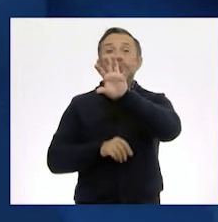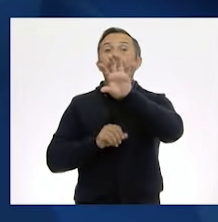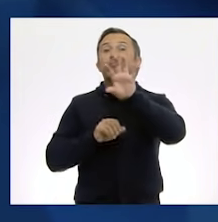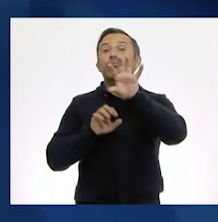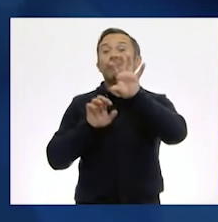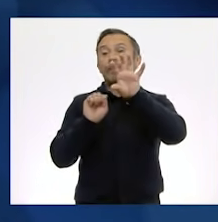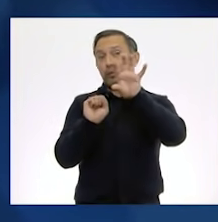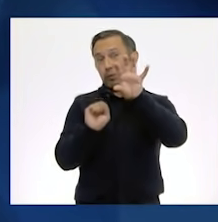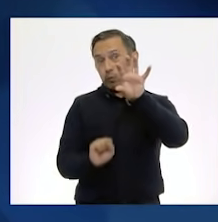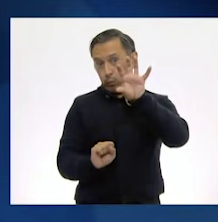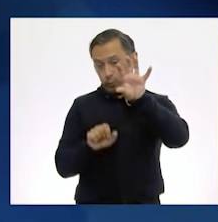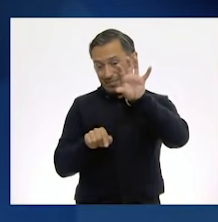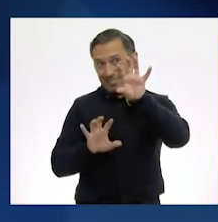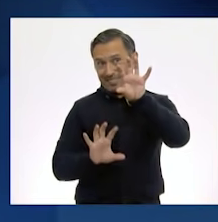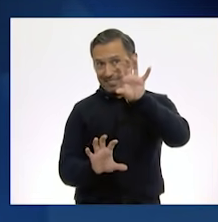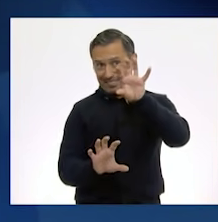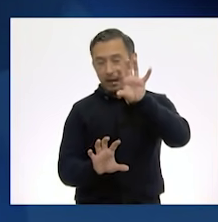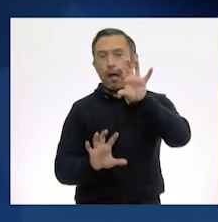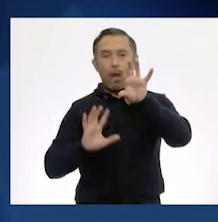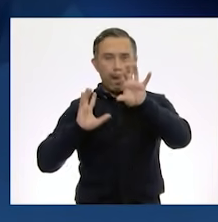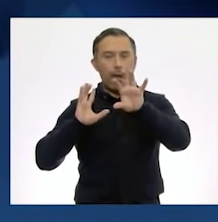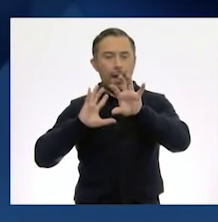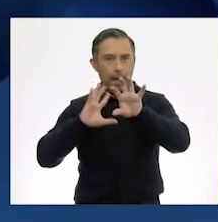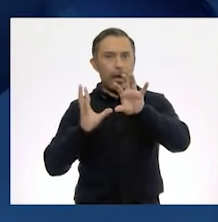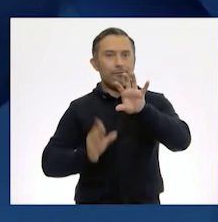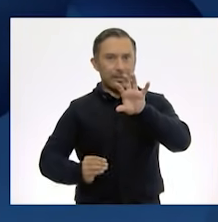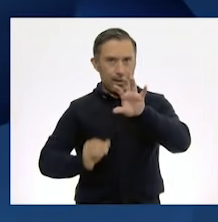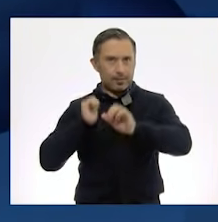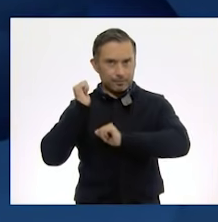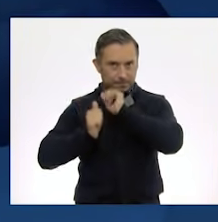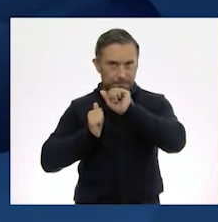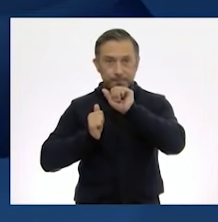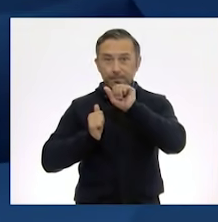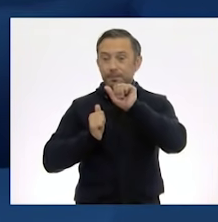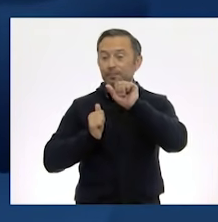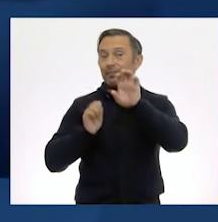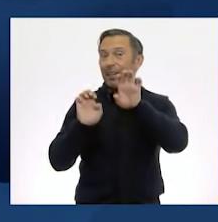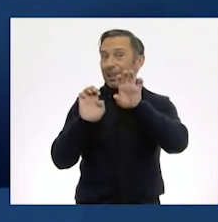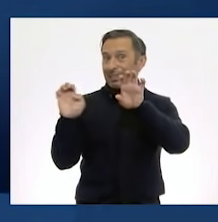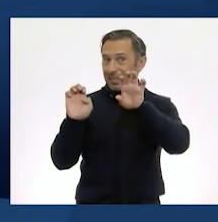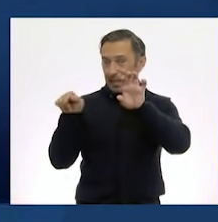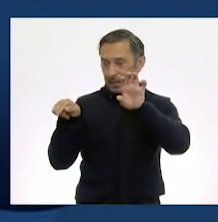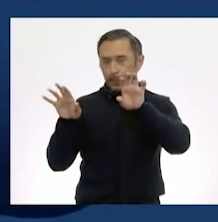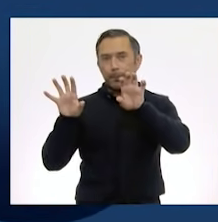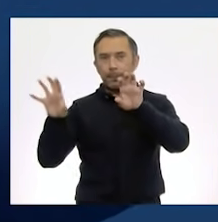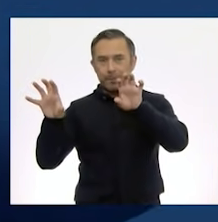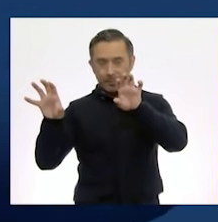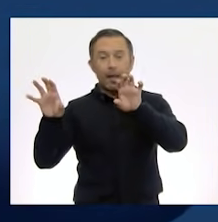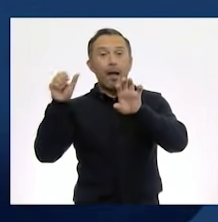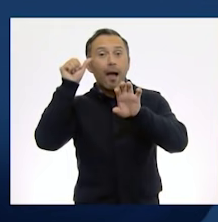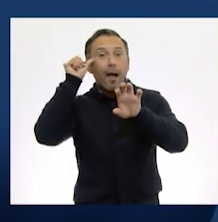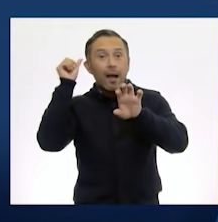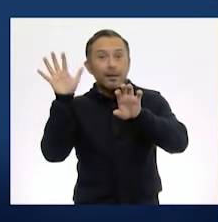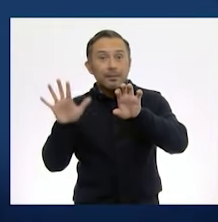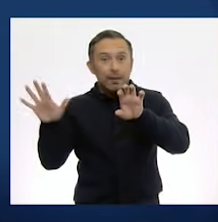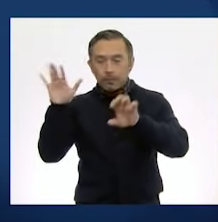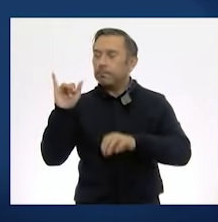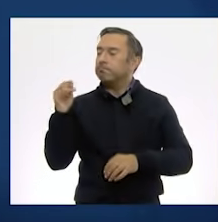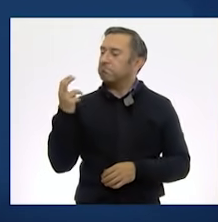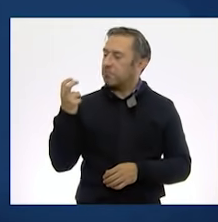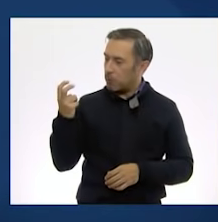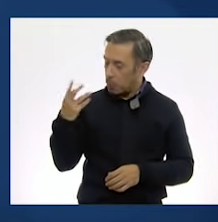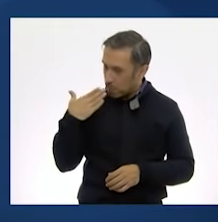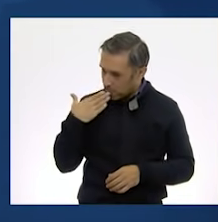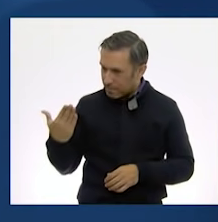Al sur está África. Y al este tenemos Asia. Así es, muy bien, María. Ahora